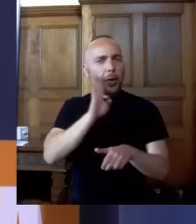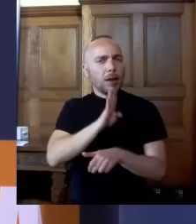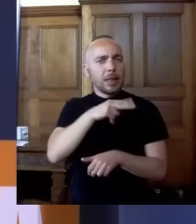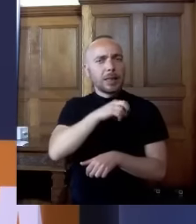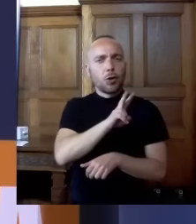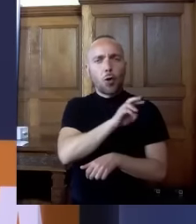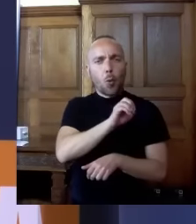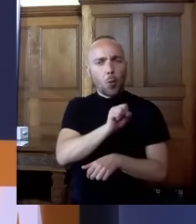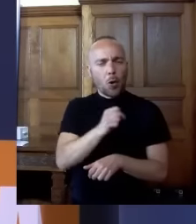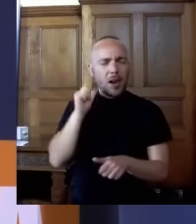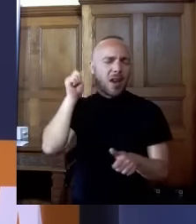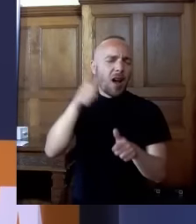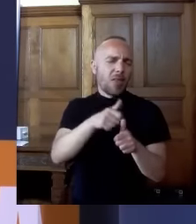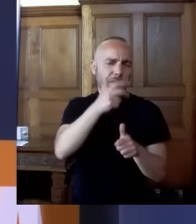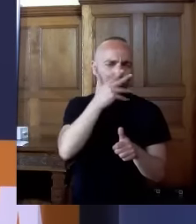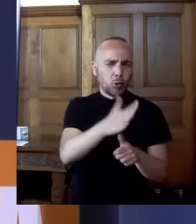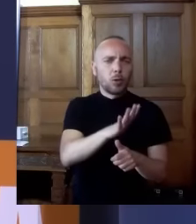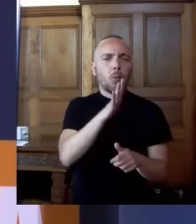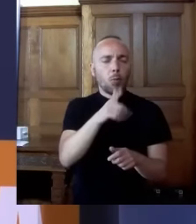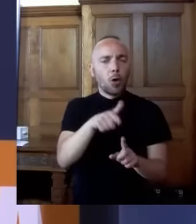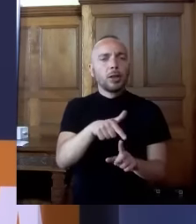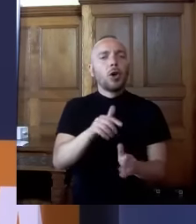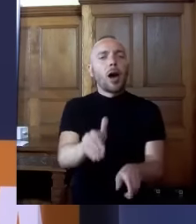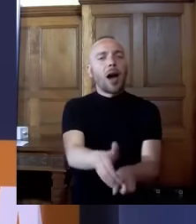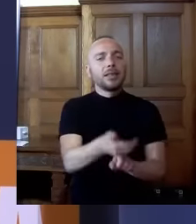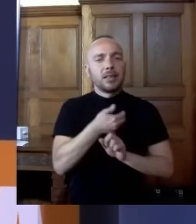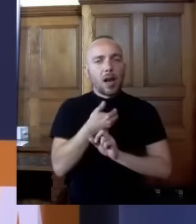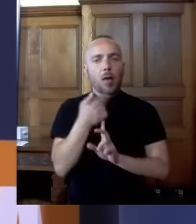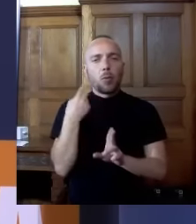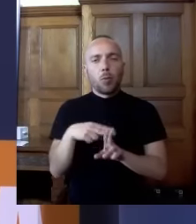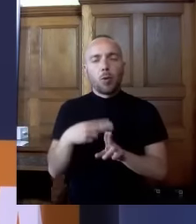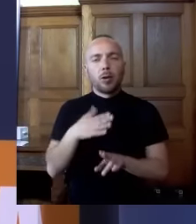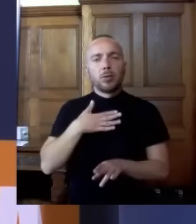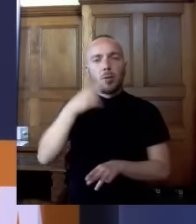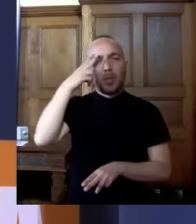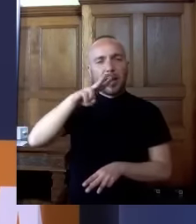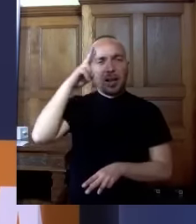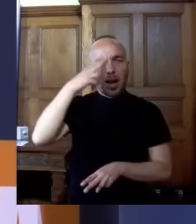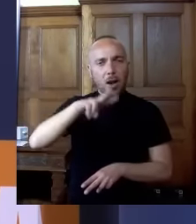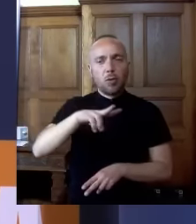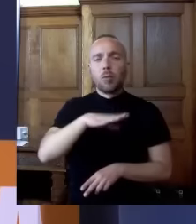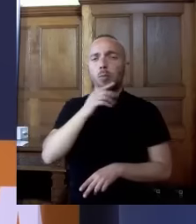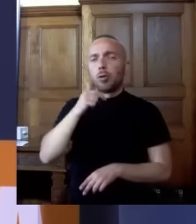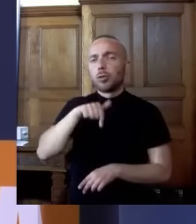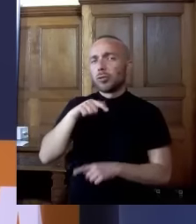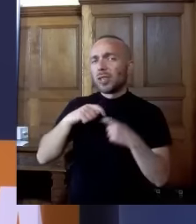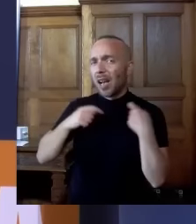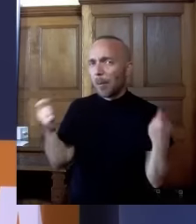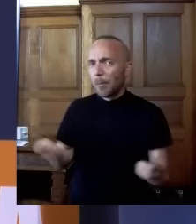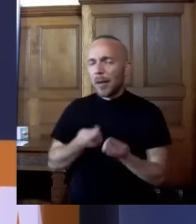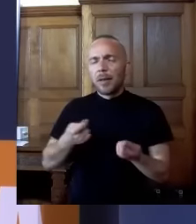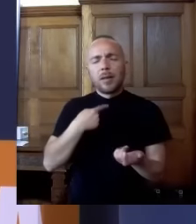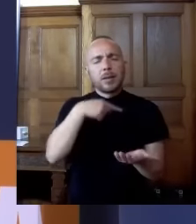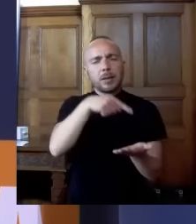mucho tiempo y por eso es un asilado político mexicano Así que creo que es importante que en esta campaña no nos olvidemos de exigir el